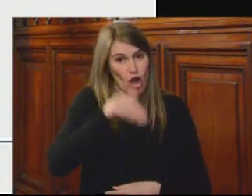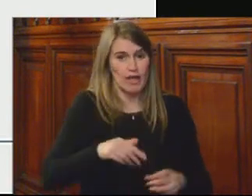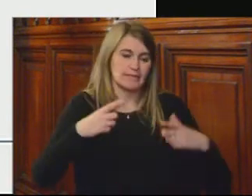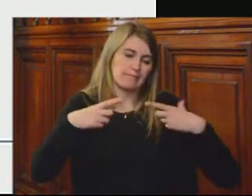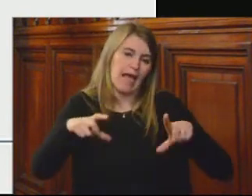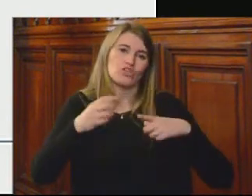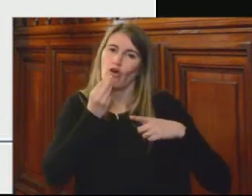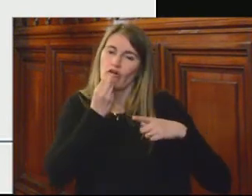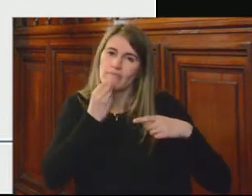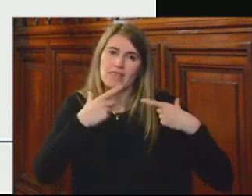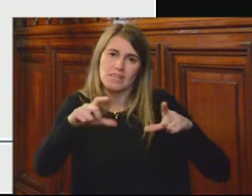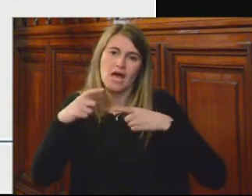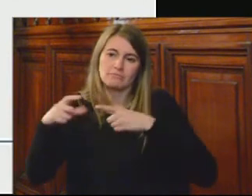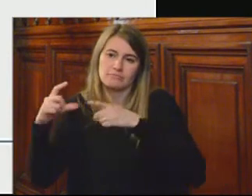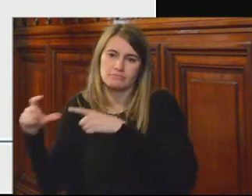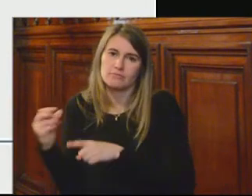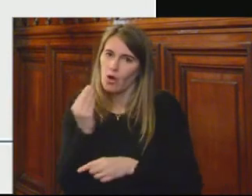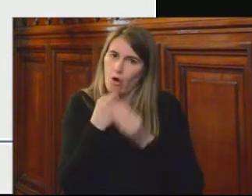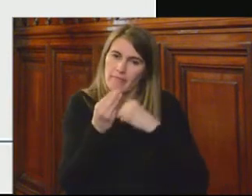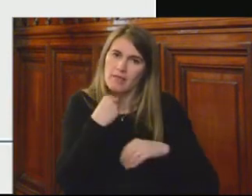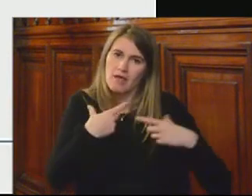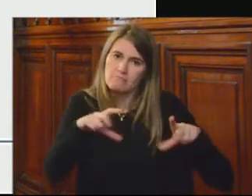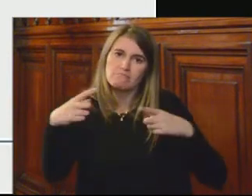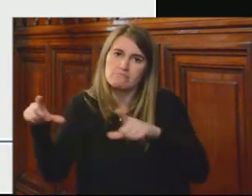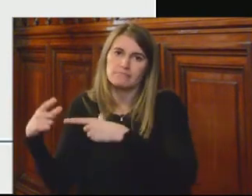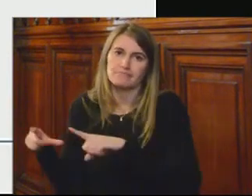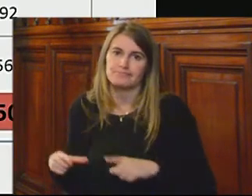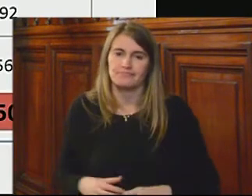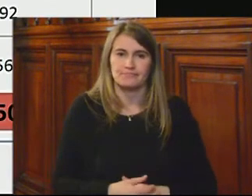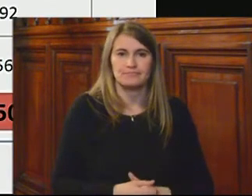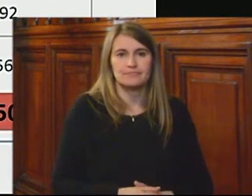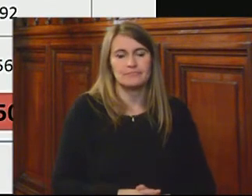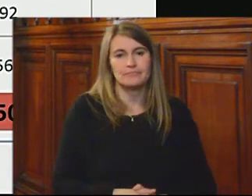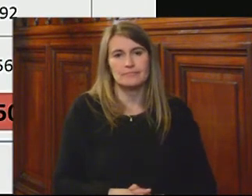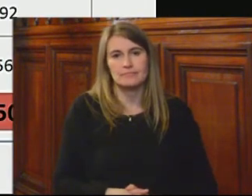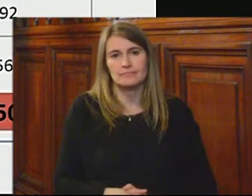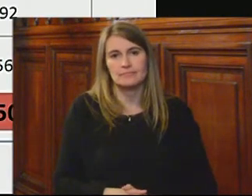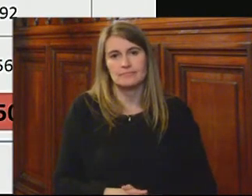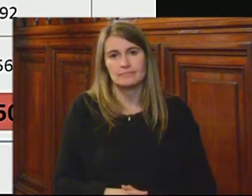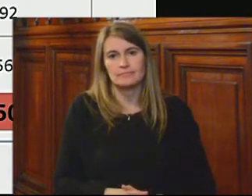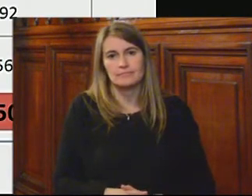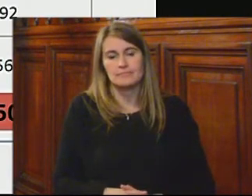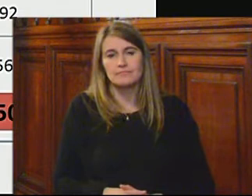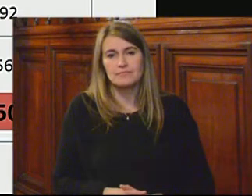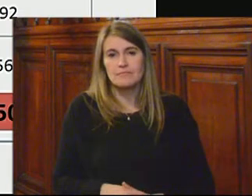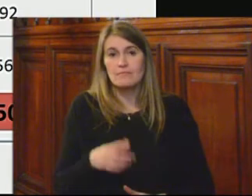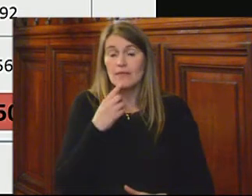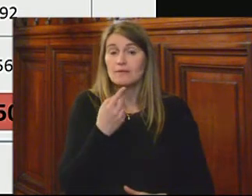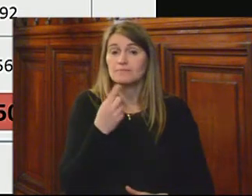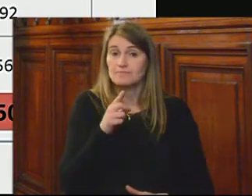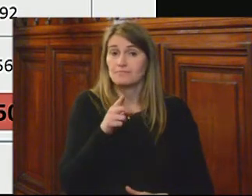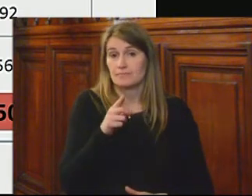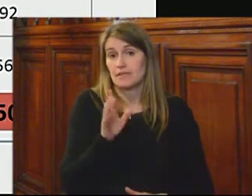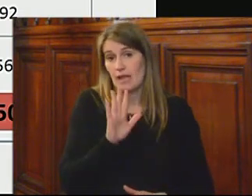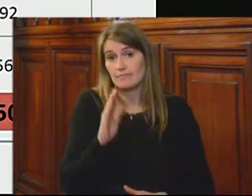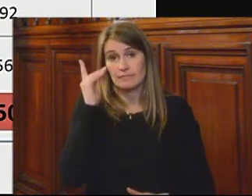se sirven día a día en nuestro país. Adelante. Pero no solo es Canaima